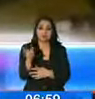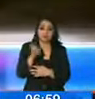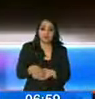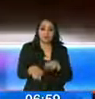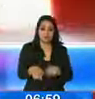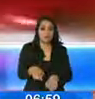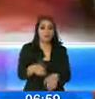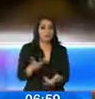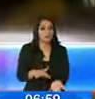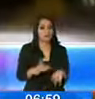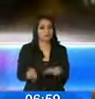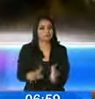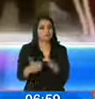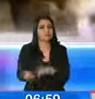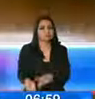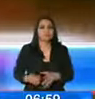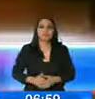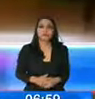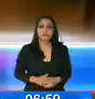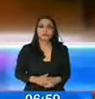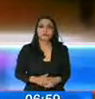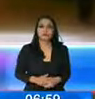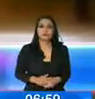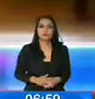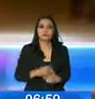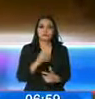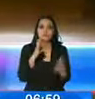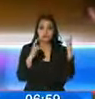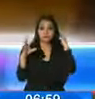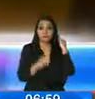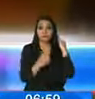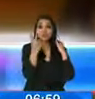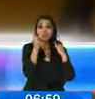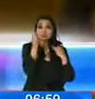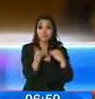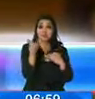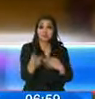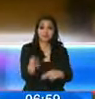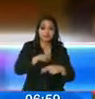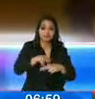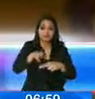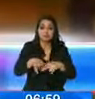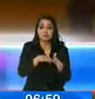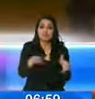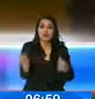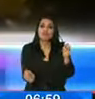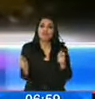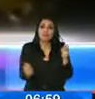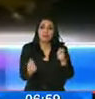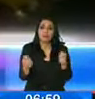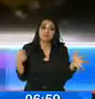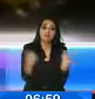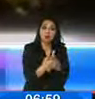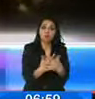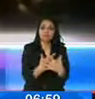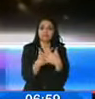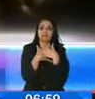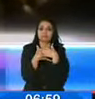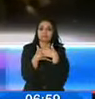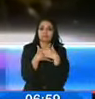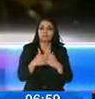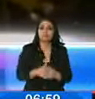sin vida dentro del mismo. Pudo constatar que habían dos personas atrapadas dentro de un vehículo pequeño tipo camioneta. Al parecer,